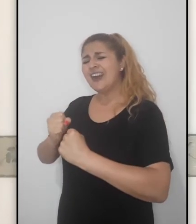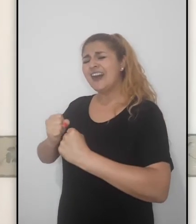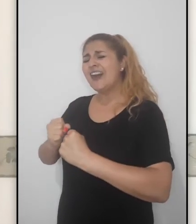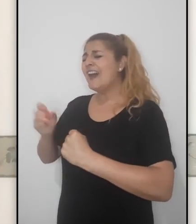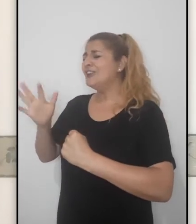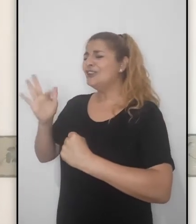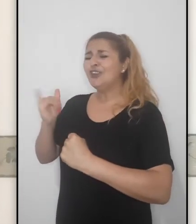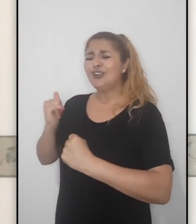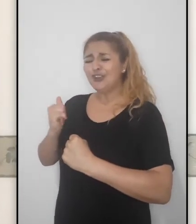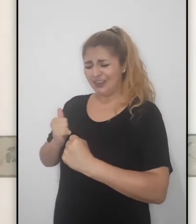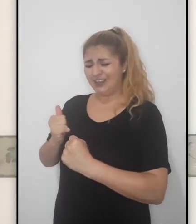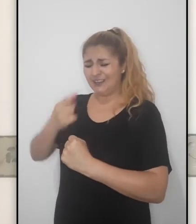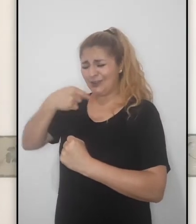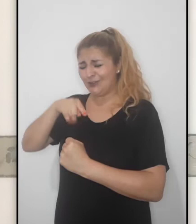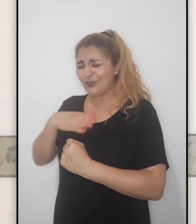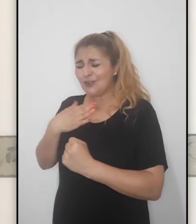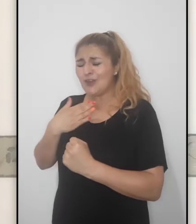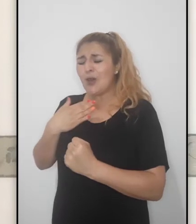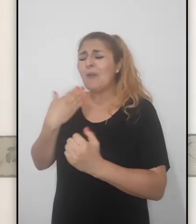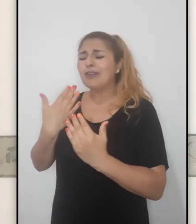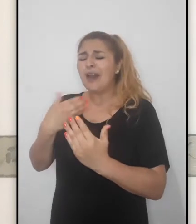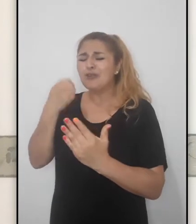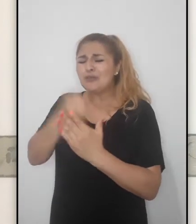poder todos los días avanzar